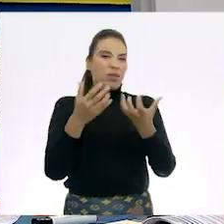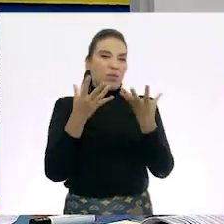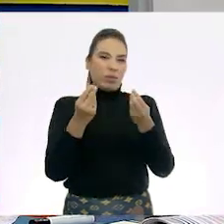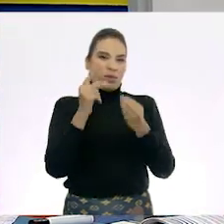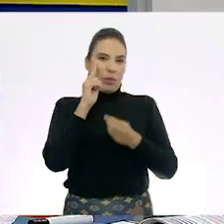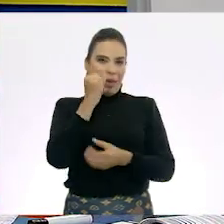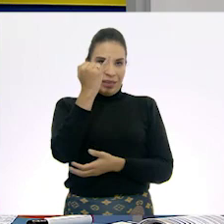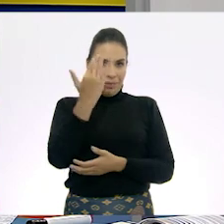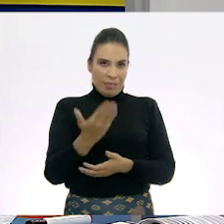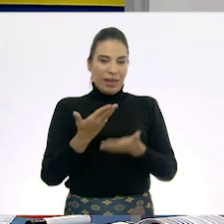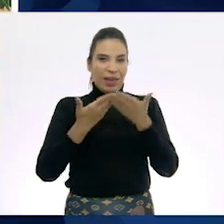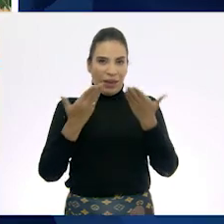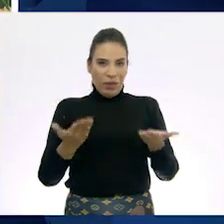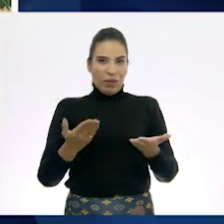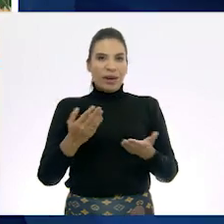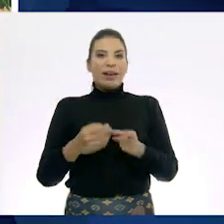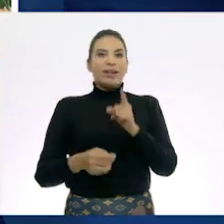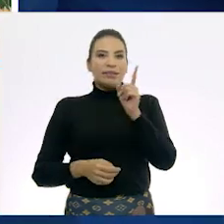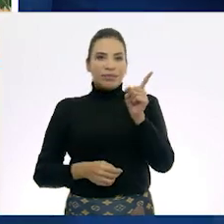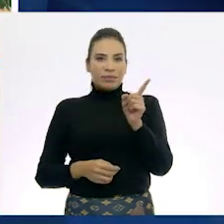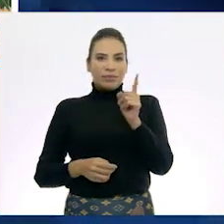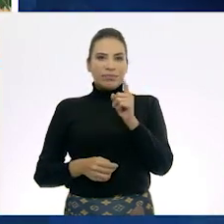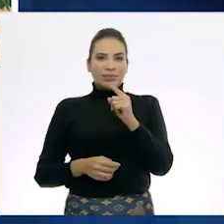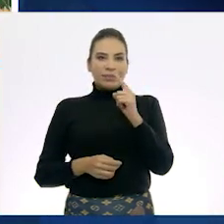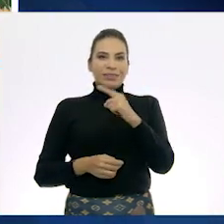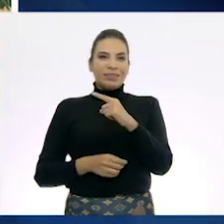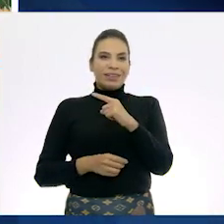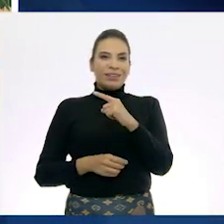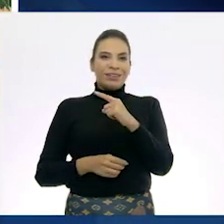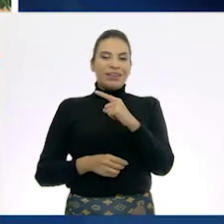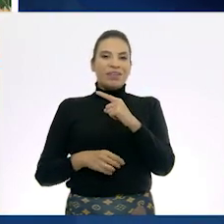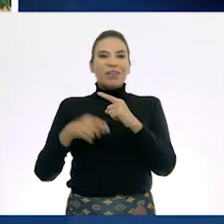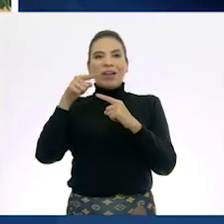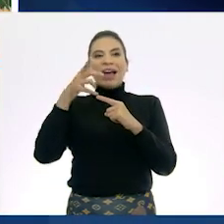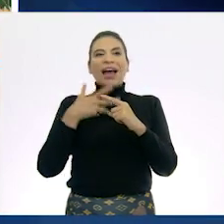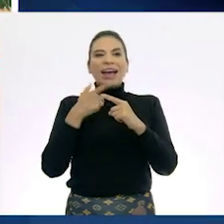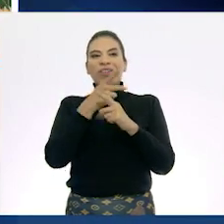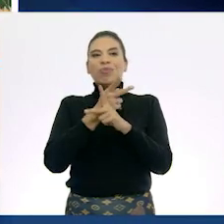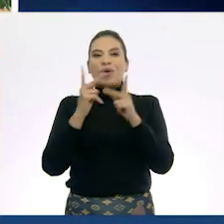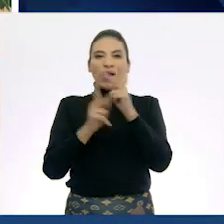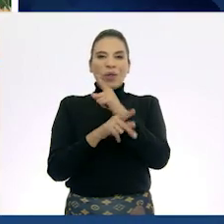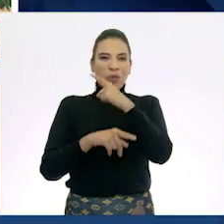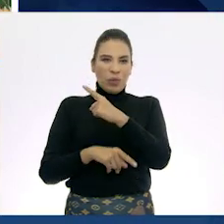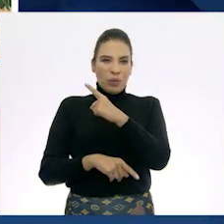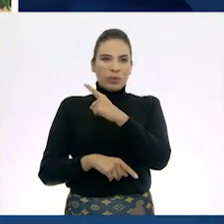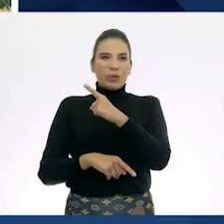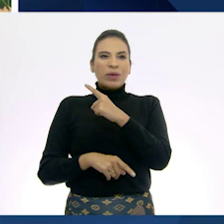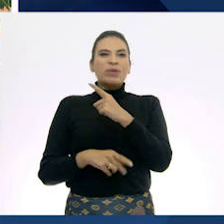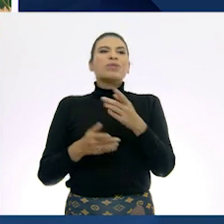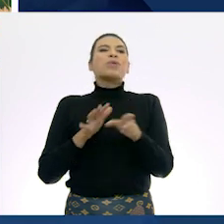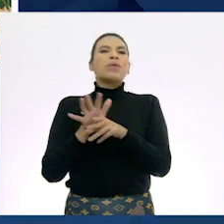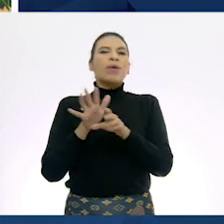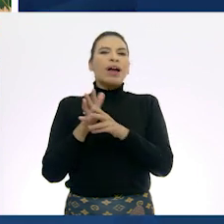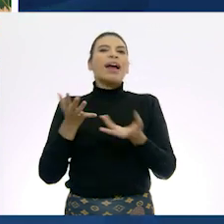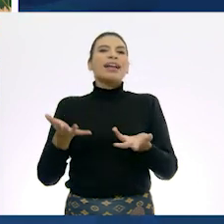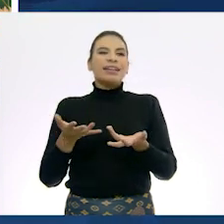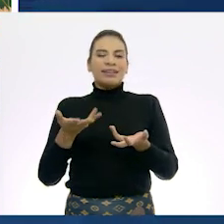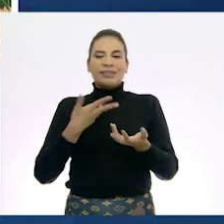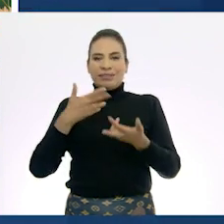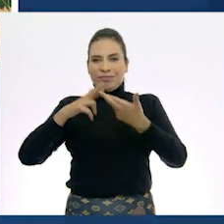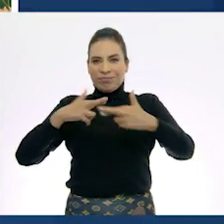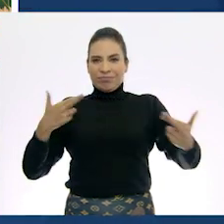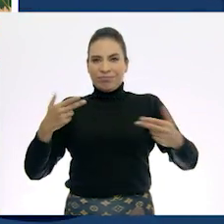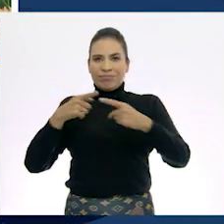estas imágenes que les vamos a presentar, porque vamos a tener ahí un producto y vamos a relacionarlo con